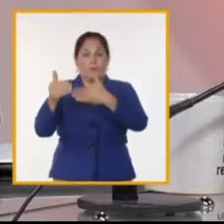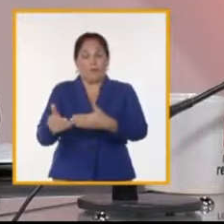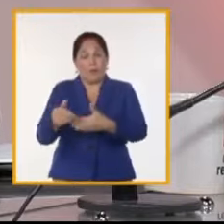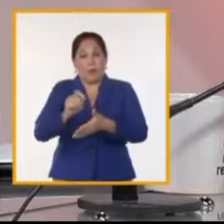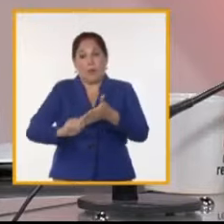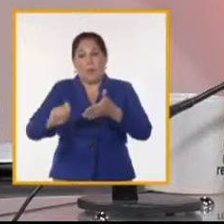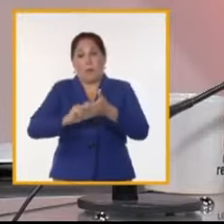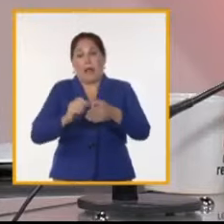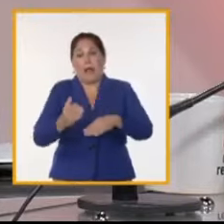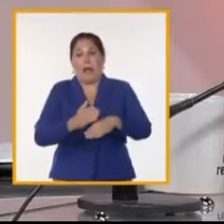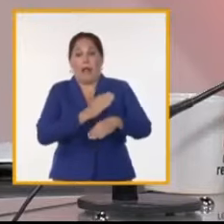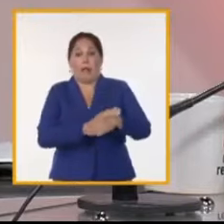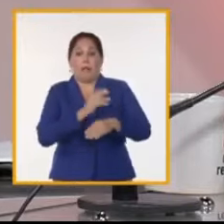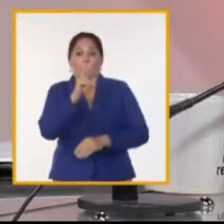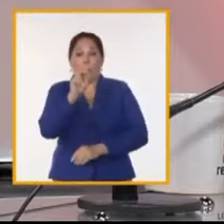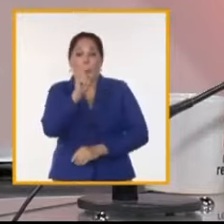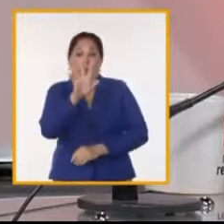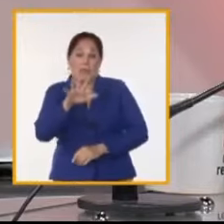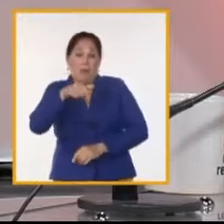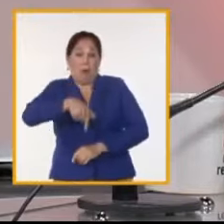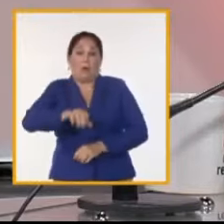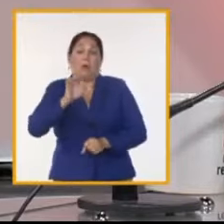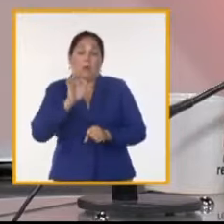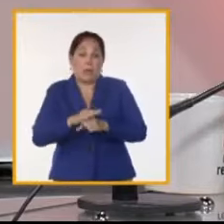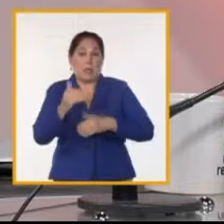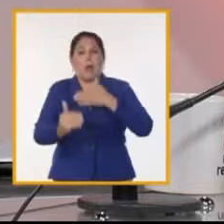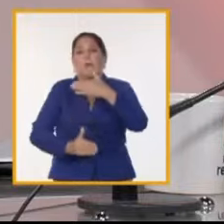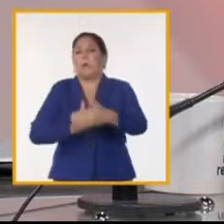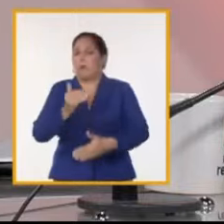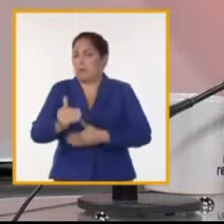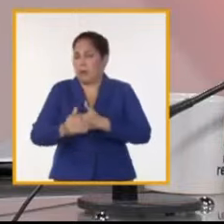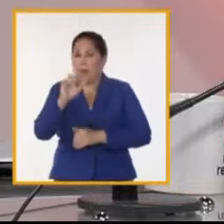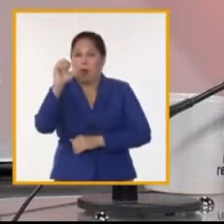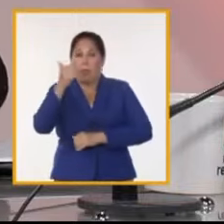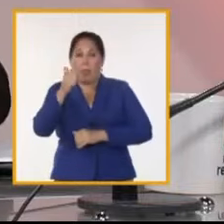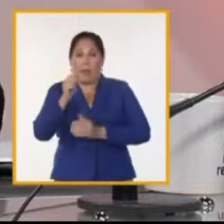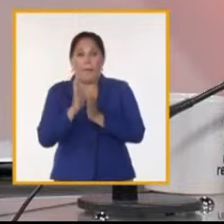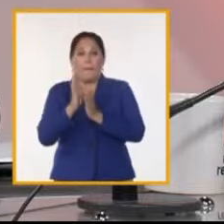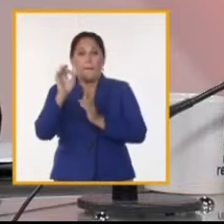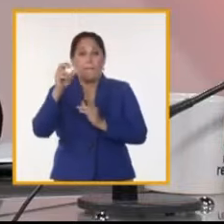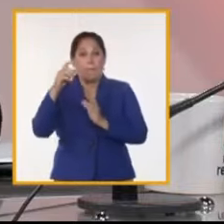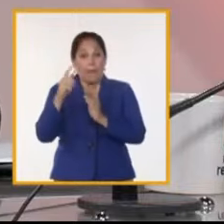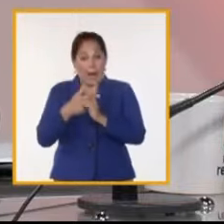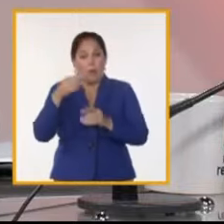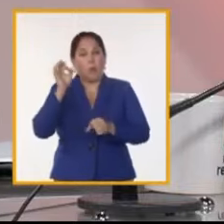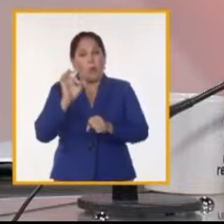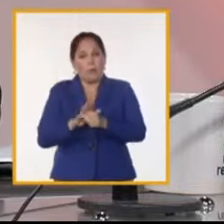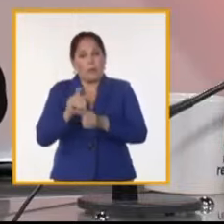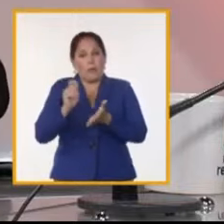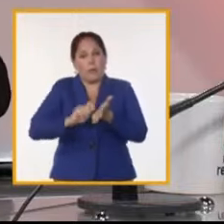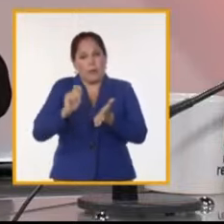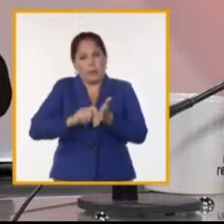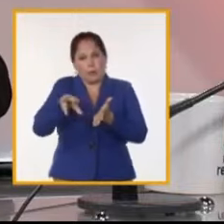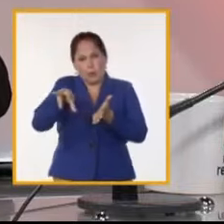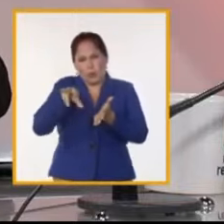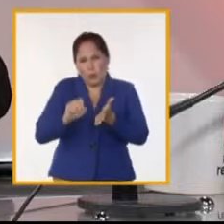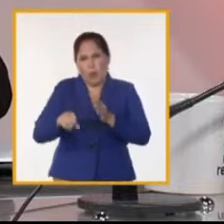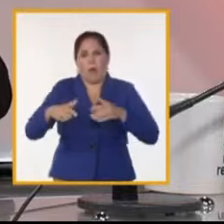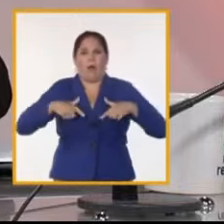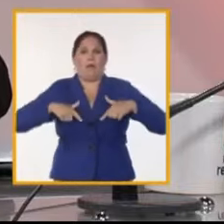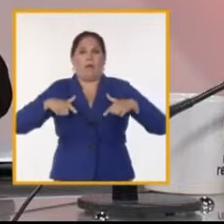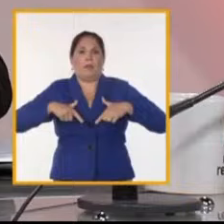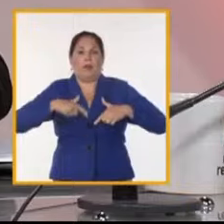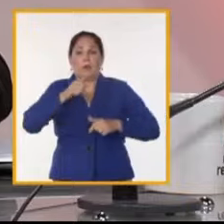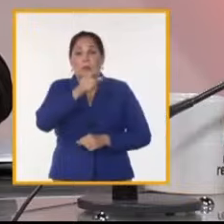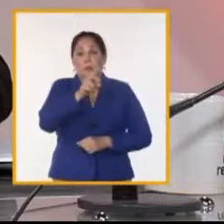previsto que era en el 2025 y empezará en 10 días el 30 de mayo se abrirá el proceso de registro de los nuevos candidatos entre